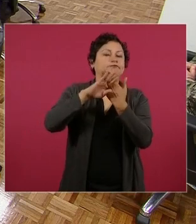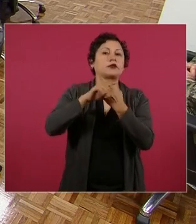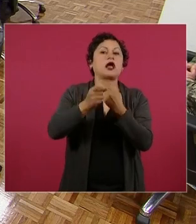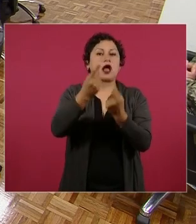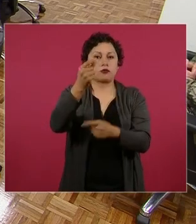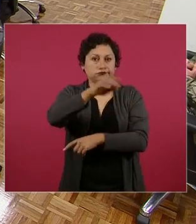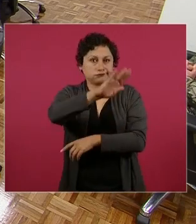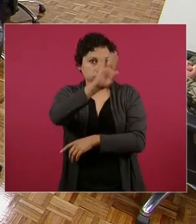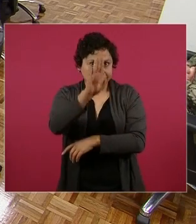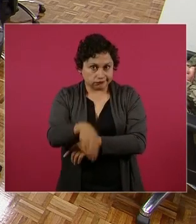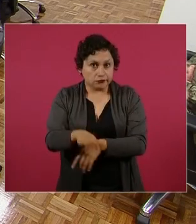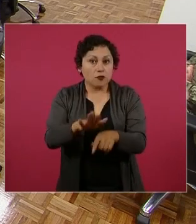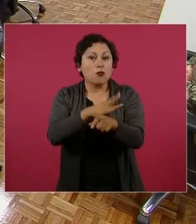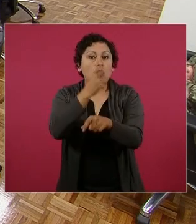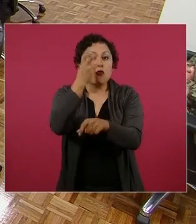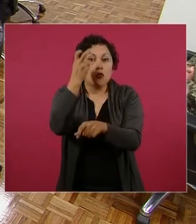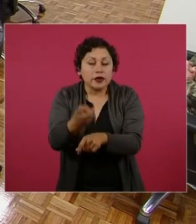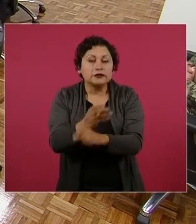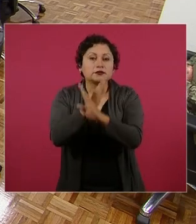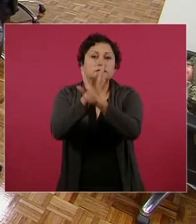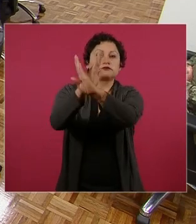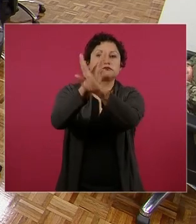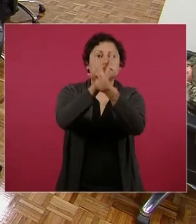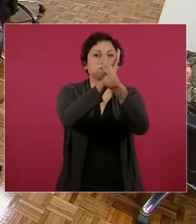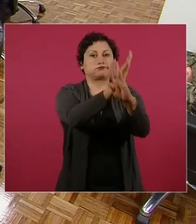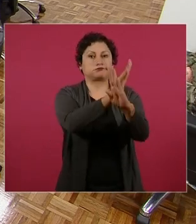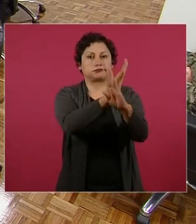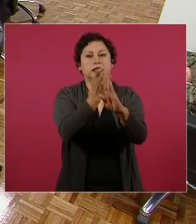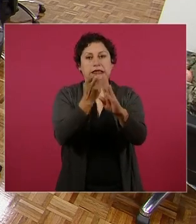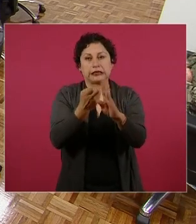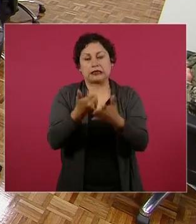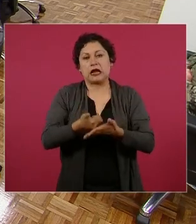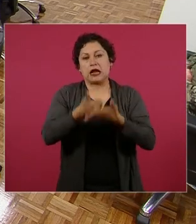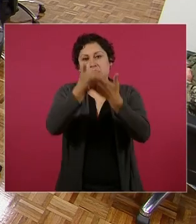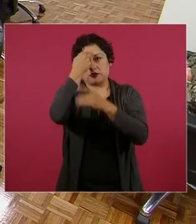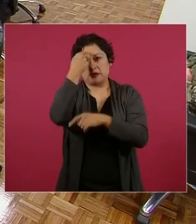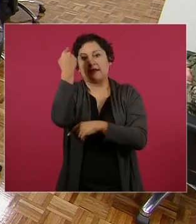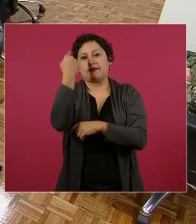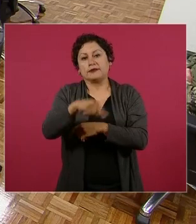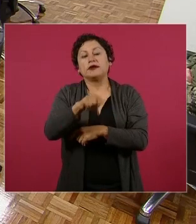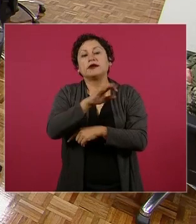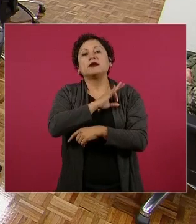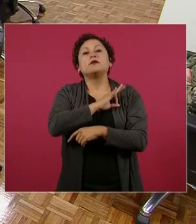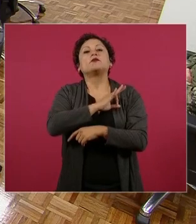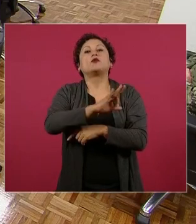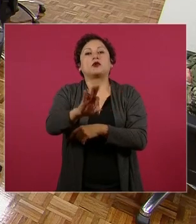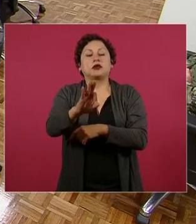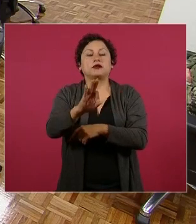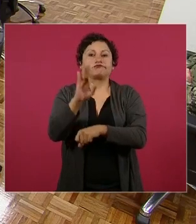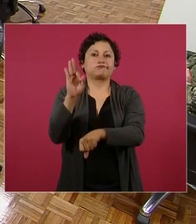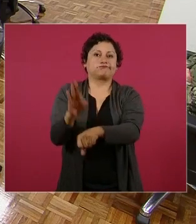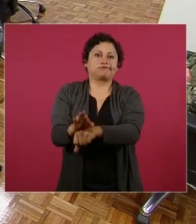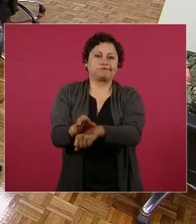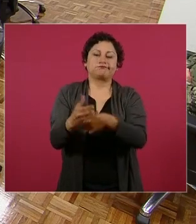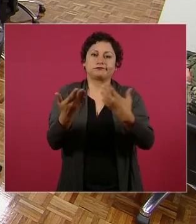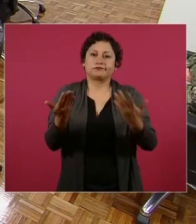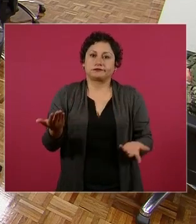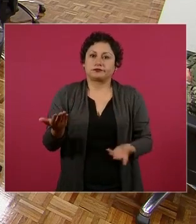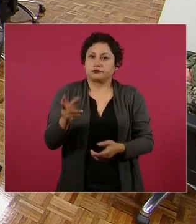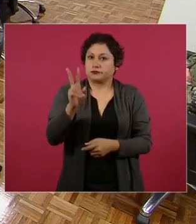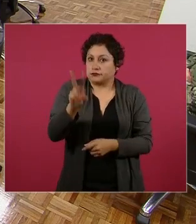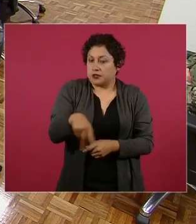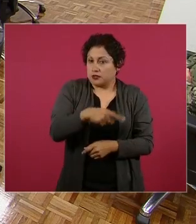esos antidrones es tener esa capacidad que no la teníamos para el